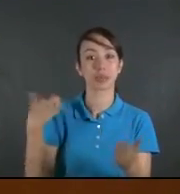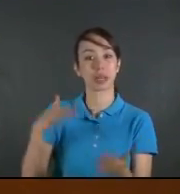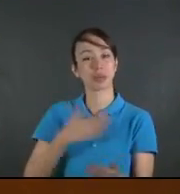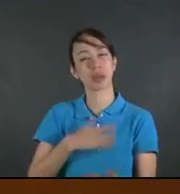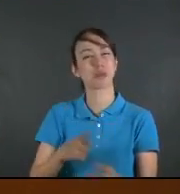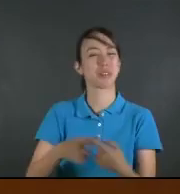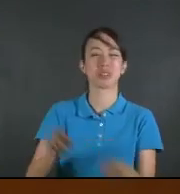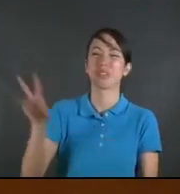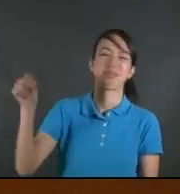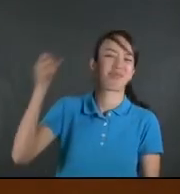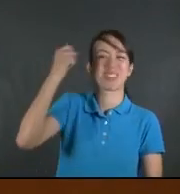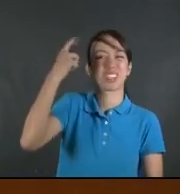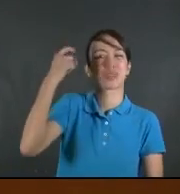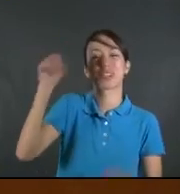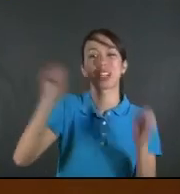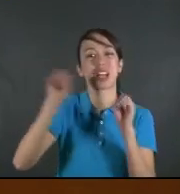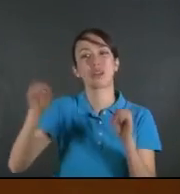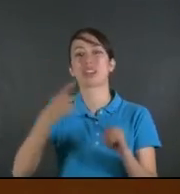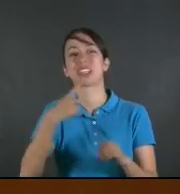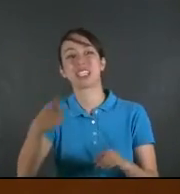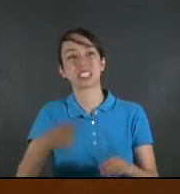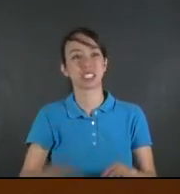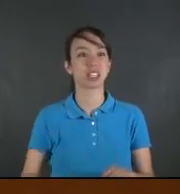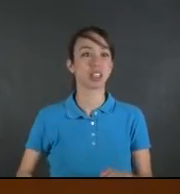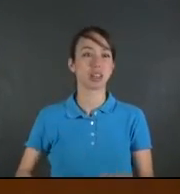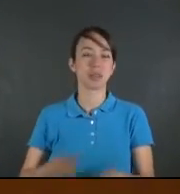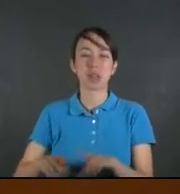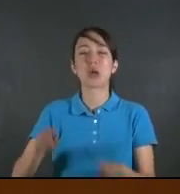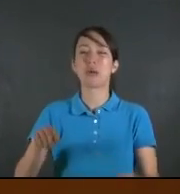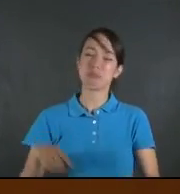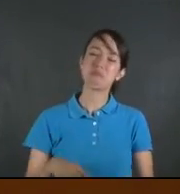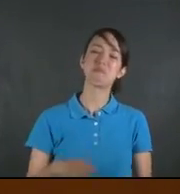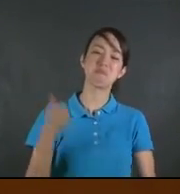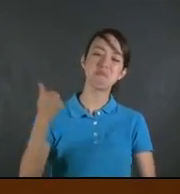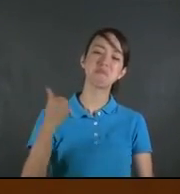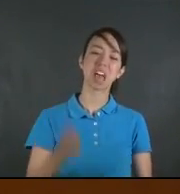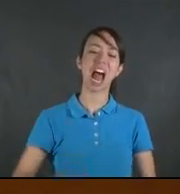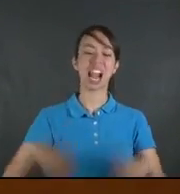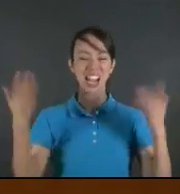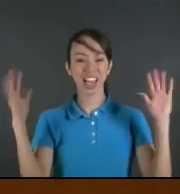atino nada lo que dicen ahí hermano pero mira que qué